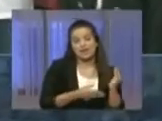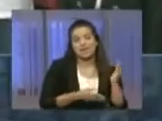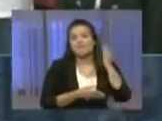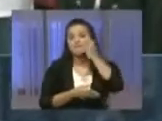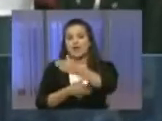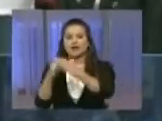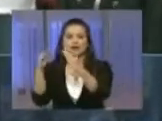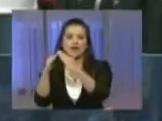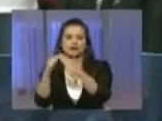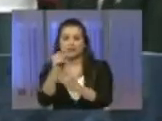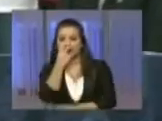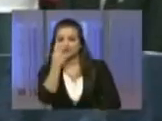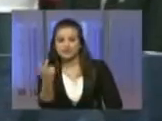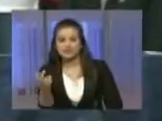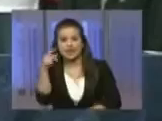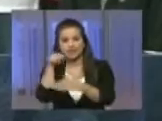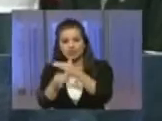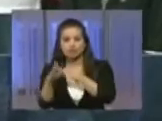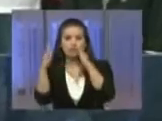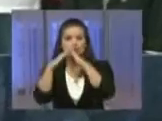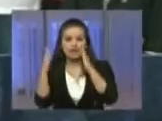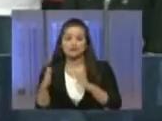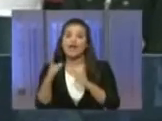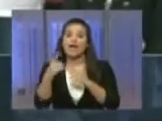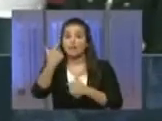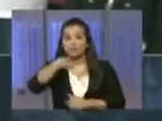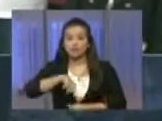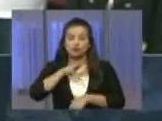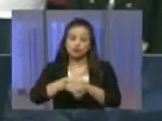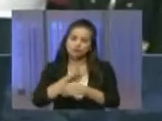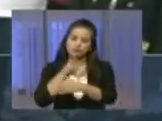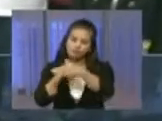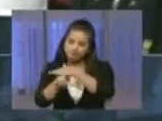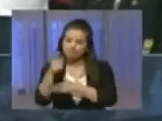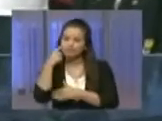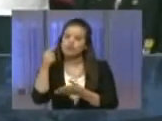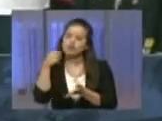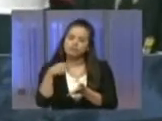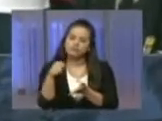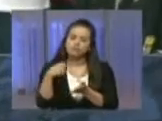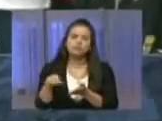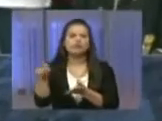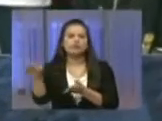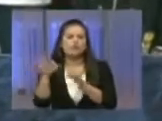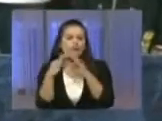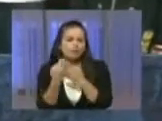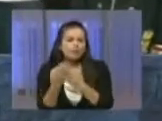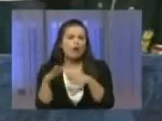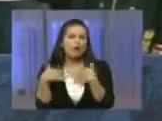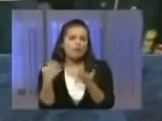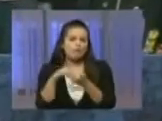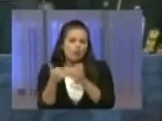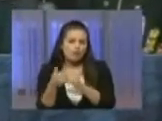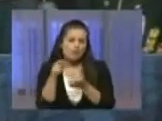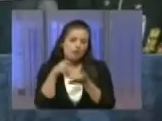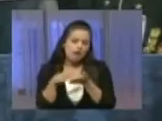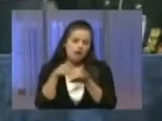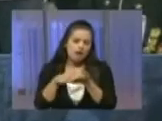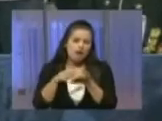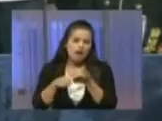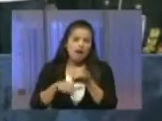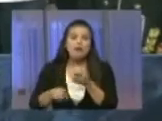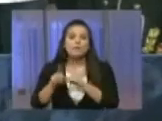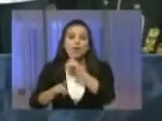construyendo la historia clínica de la familia que va va a prevenir enfermedades porque cuando visita las casas le va a decir